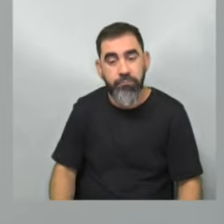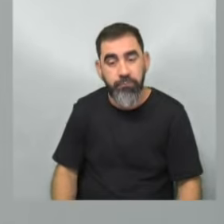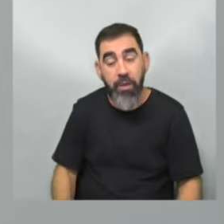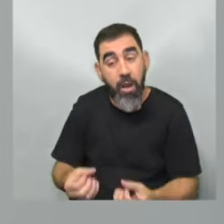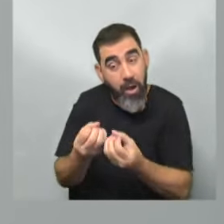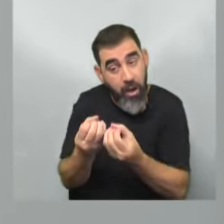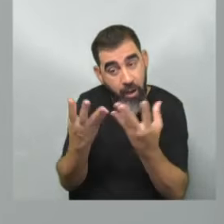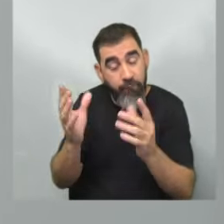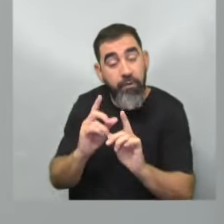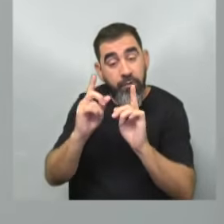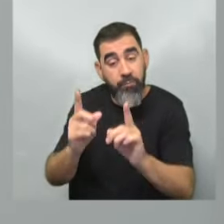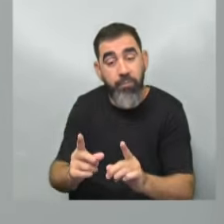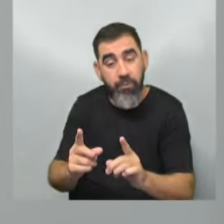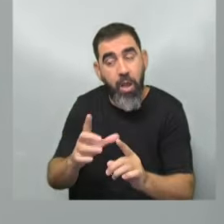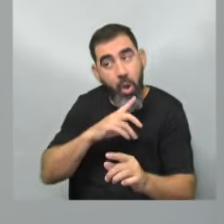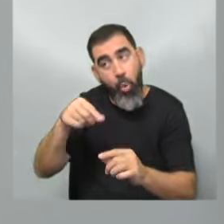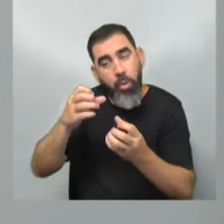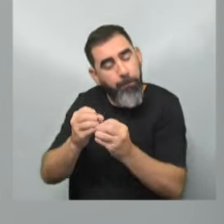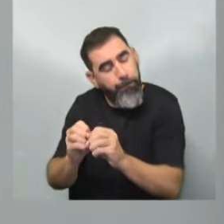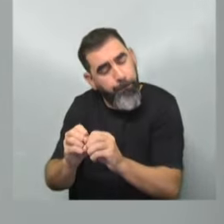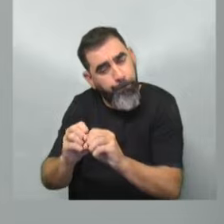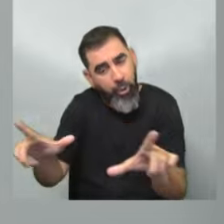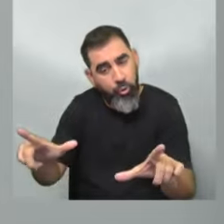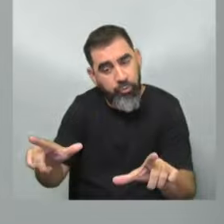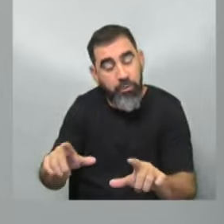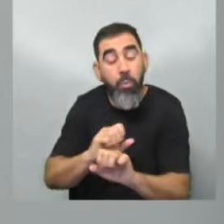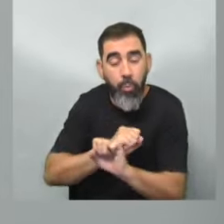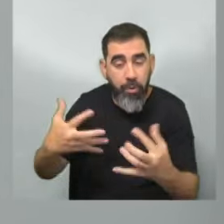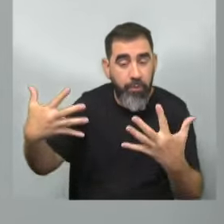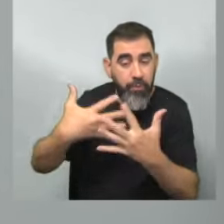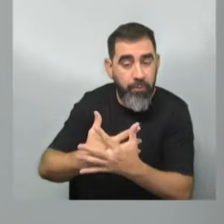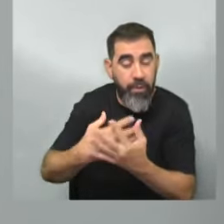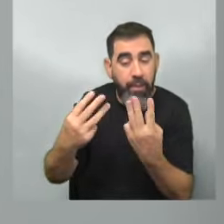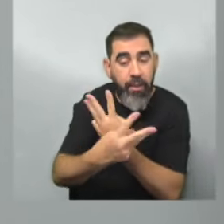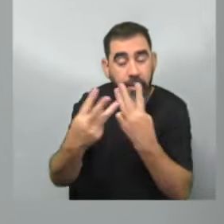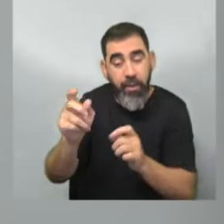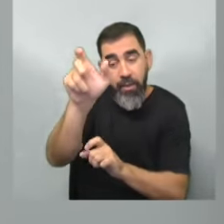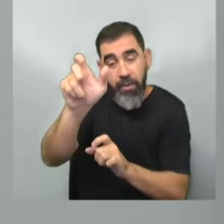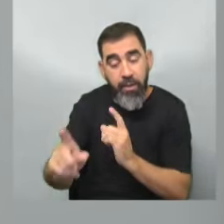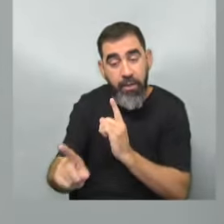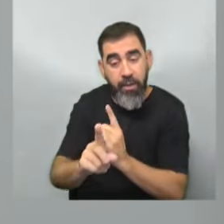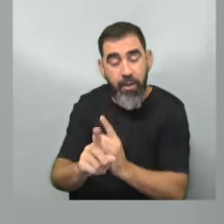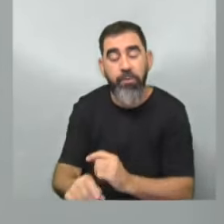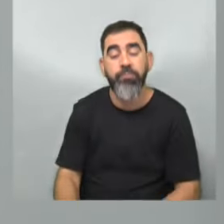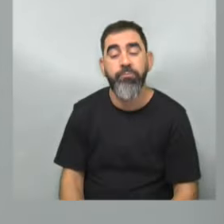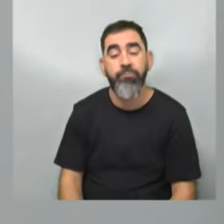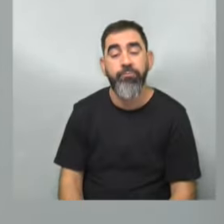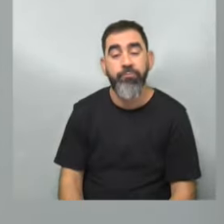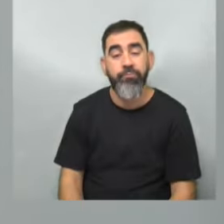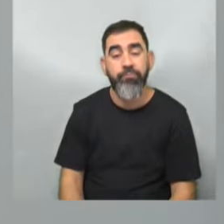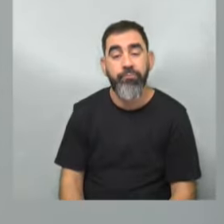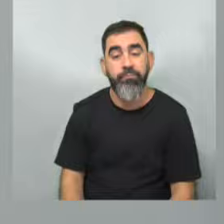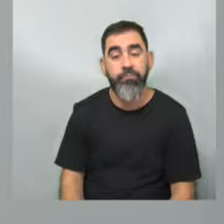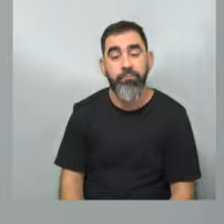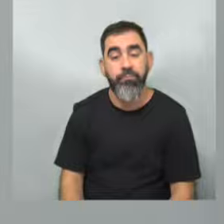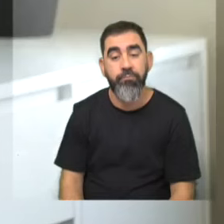severo también tenemos casos más graves, que pueden incluso afectar el estado general del paciente, pero esos son menos frecuentes.